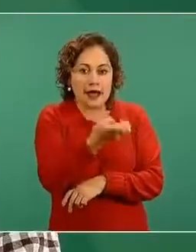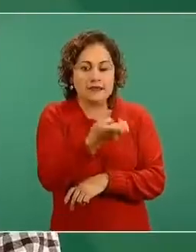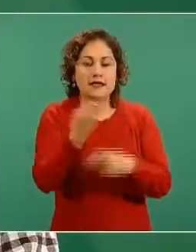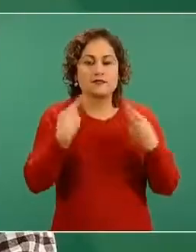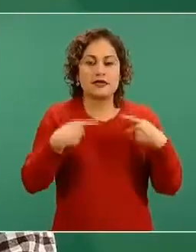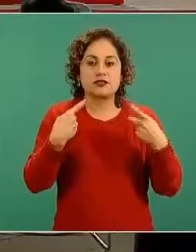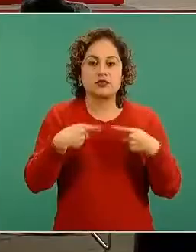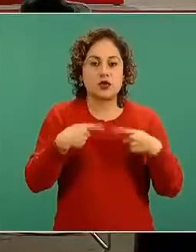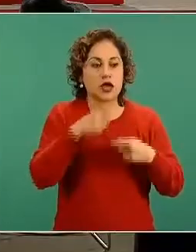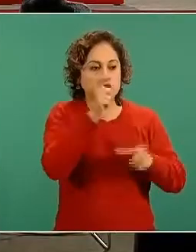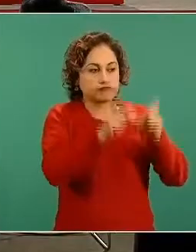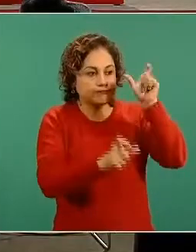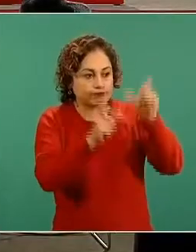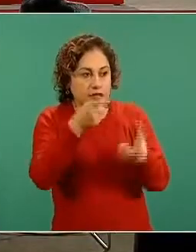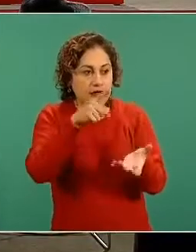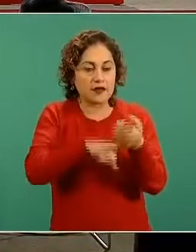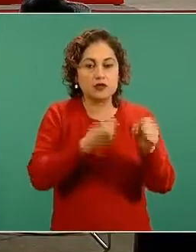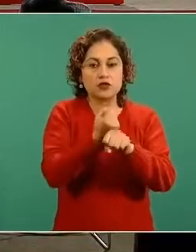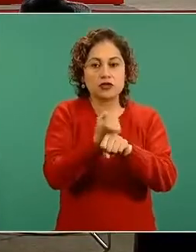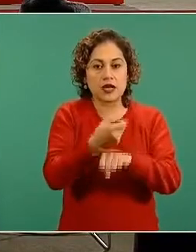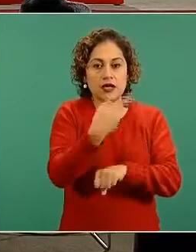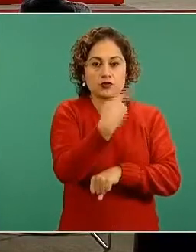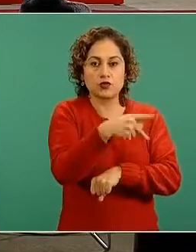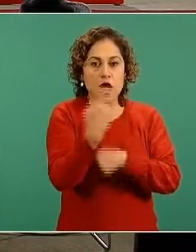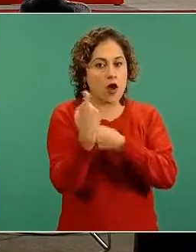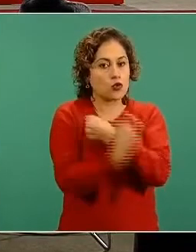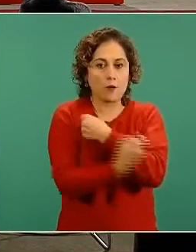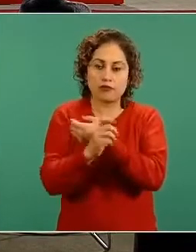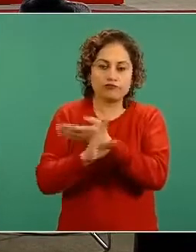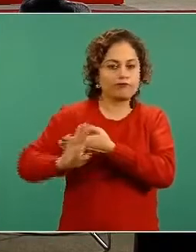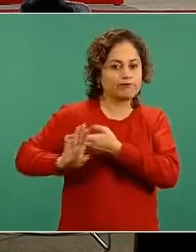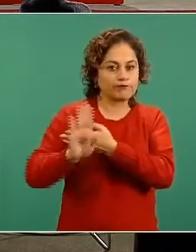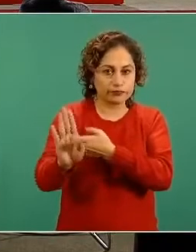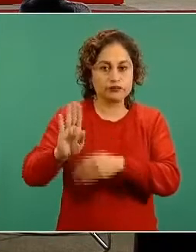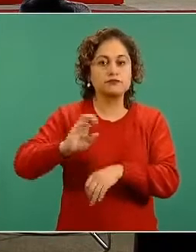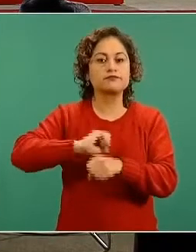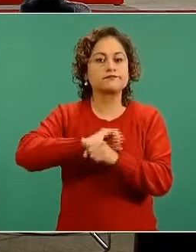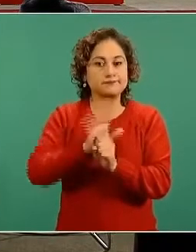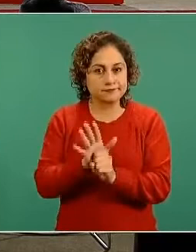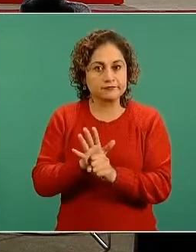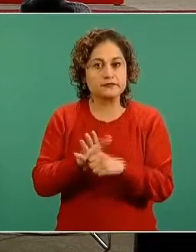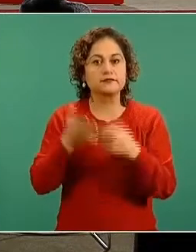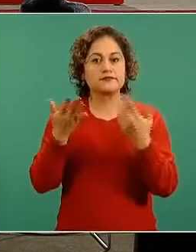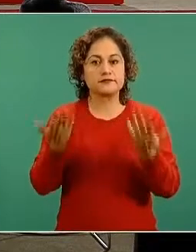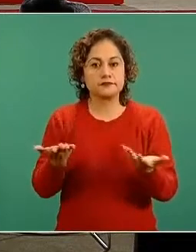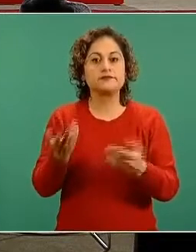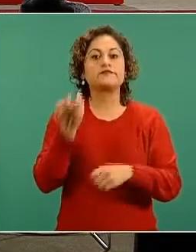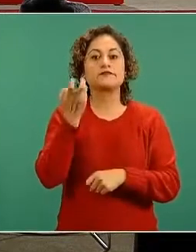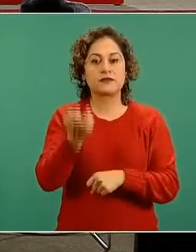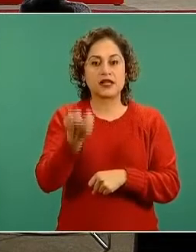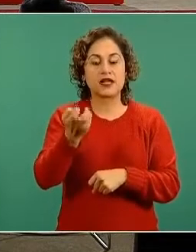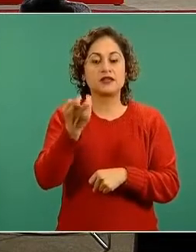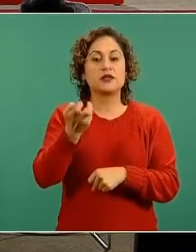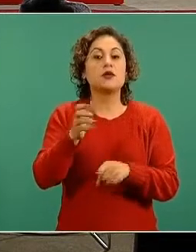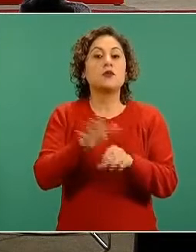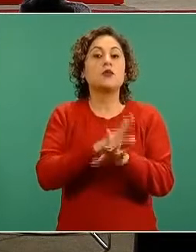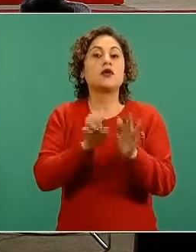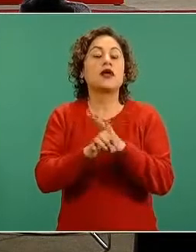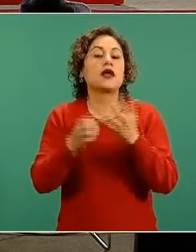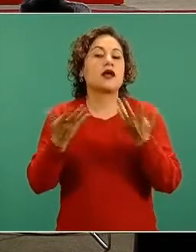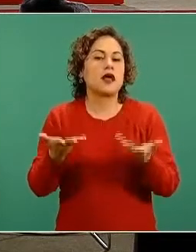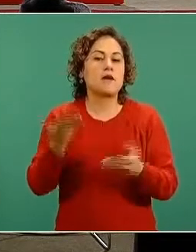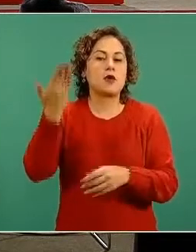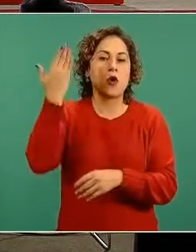agosto y octubre. Seguramente para los contagios que siguieron ocurriendo a partir de octubre, cuando empezó